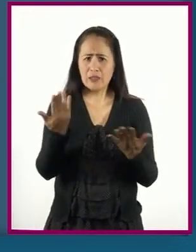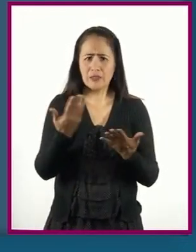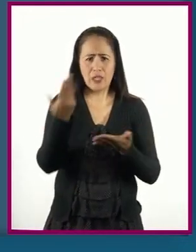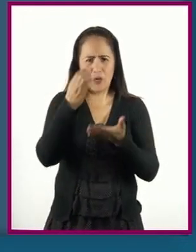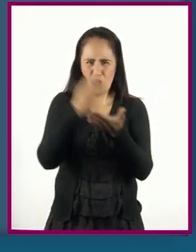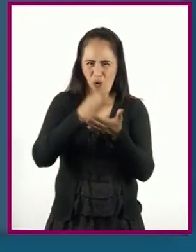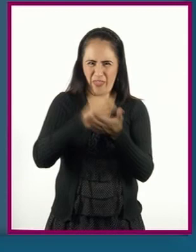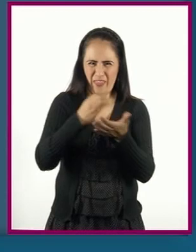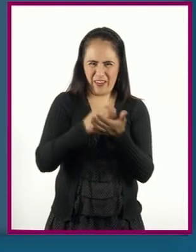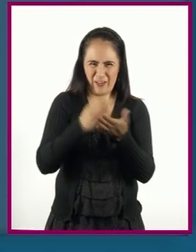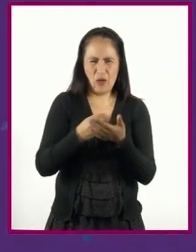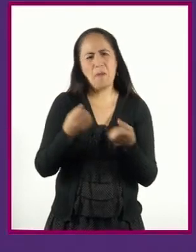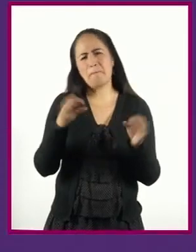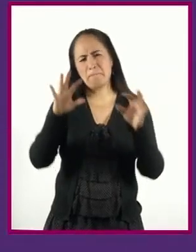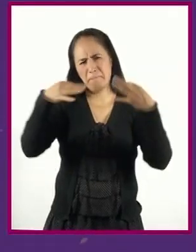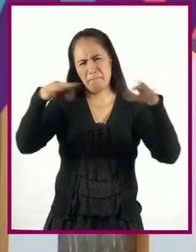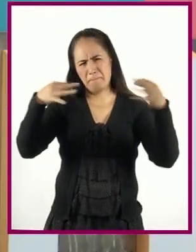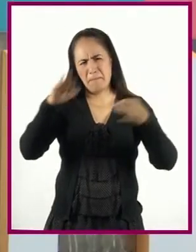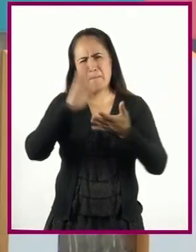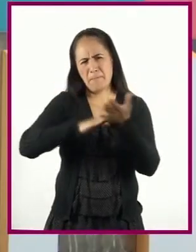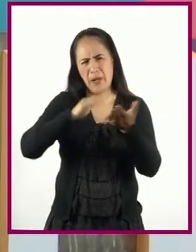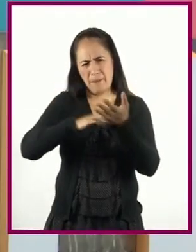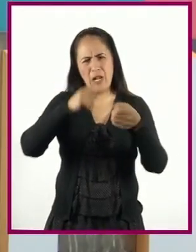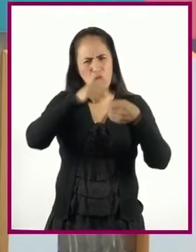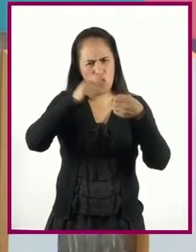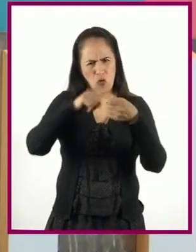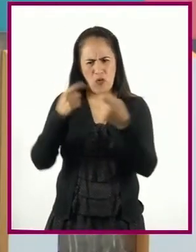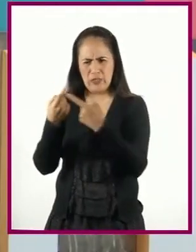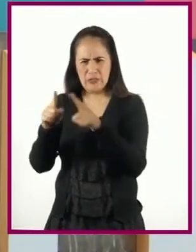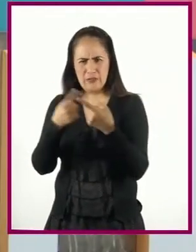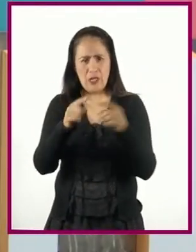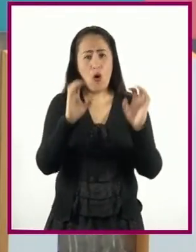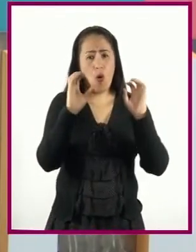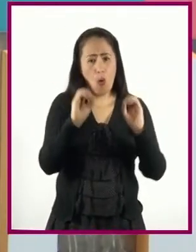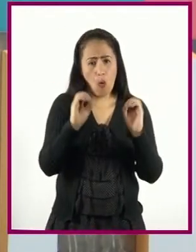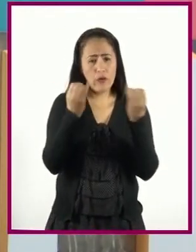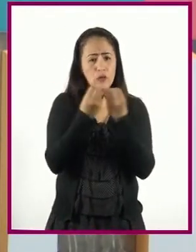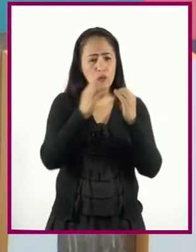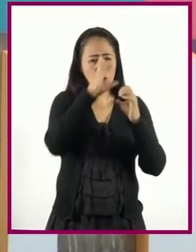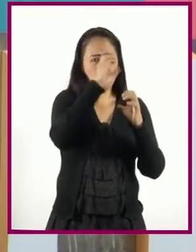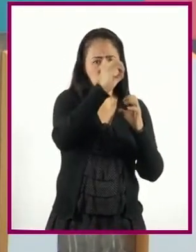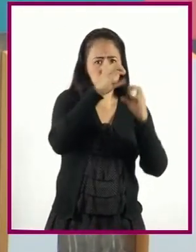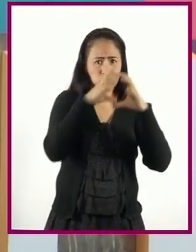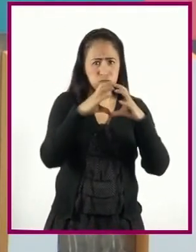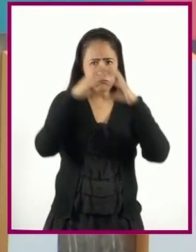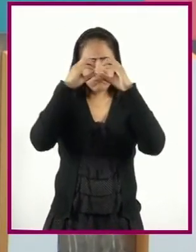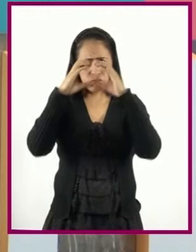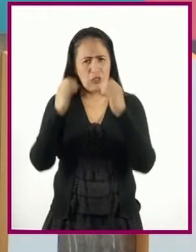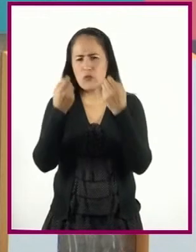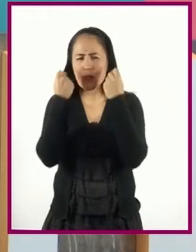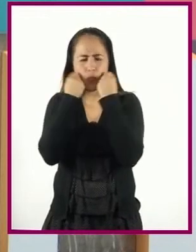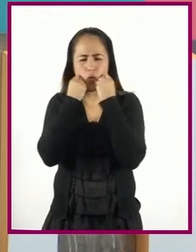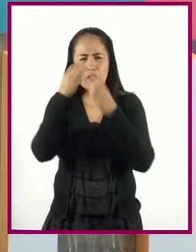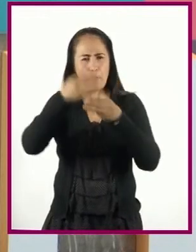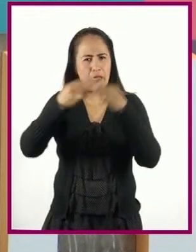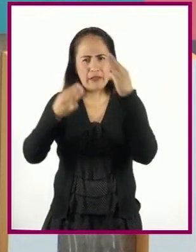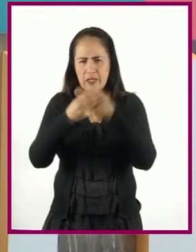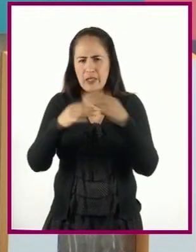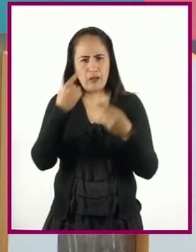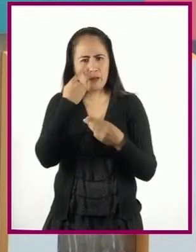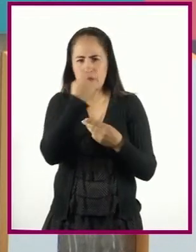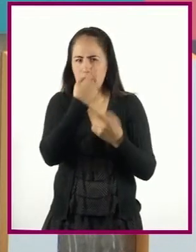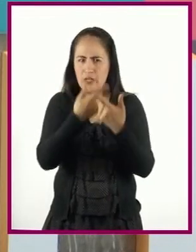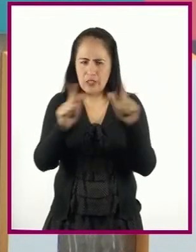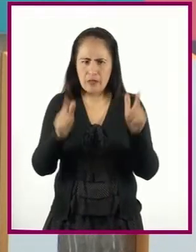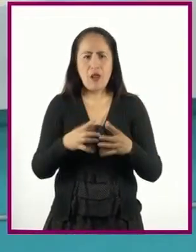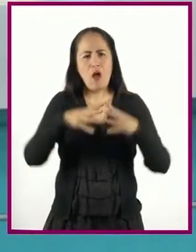científica y usar hojas de colores. También pueden utilizar esferas de diferentes tamaños del material que tengan a la mano, incluso